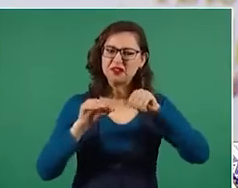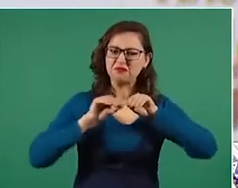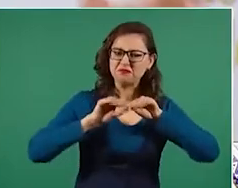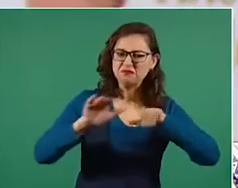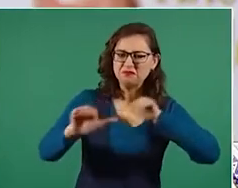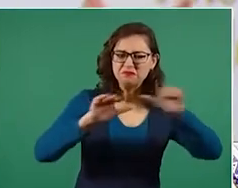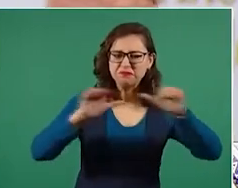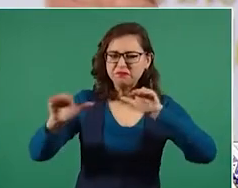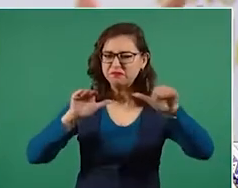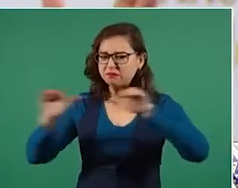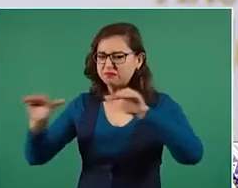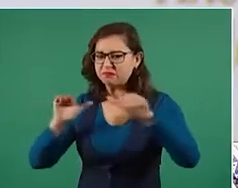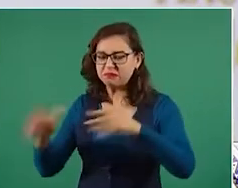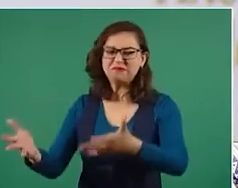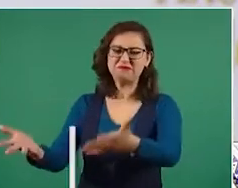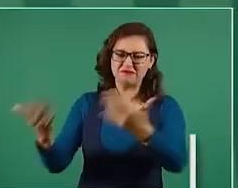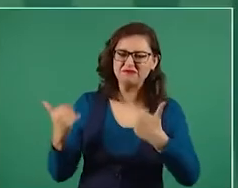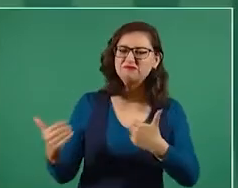todos.